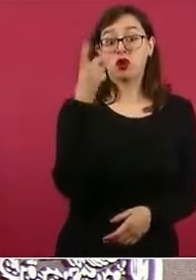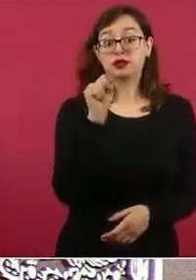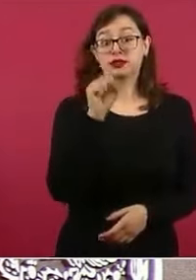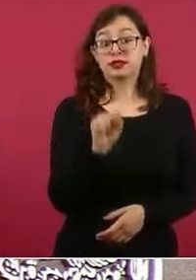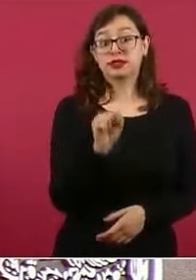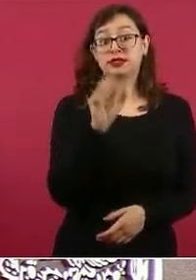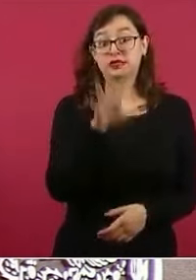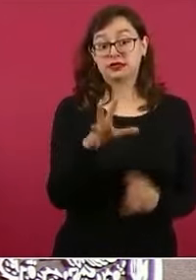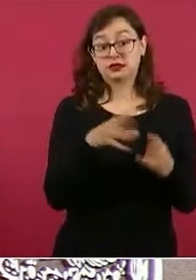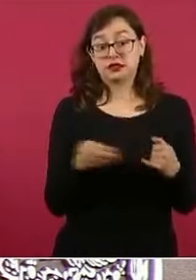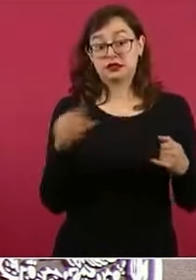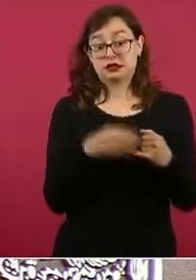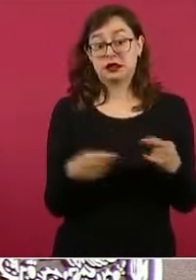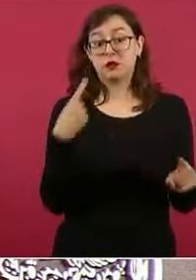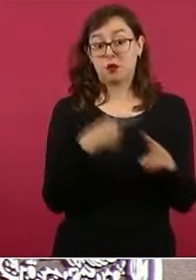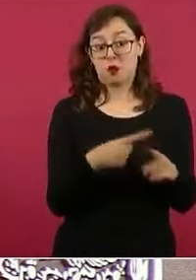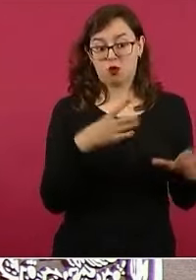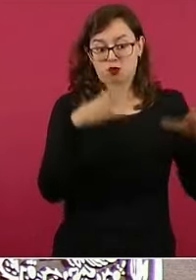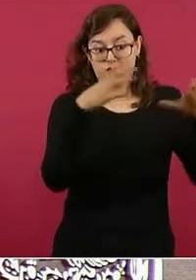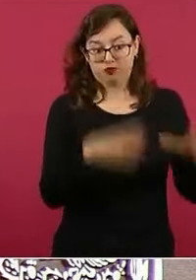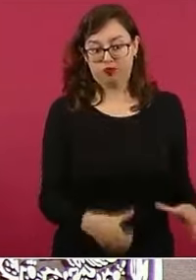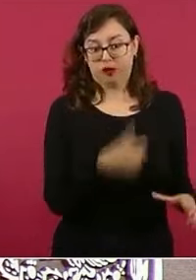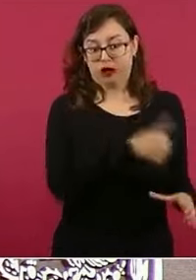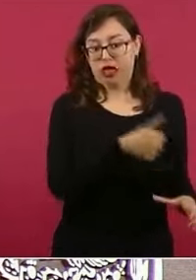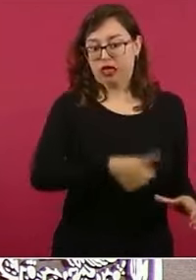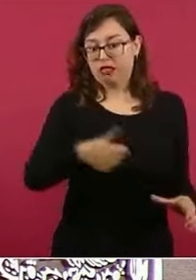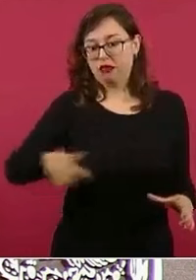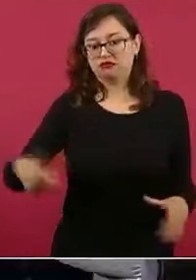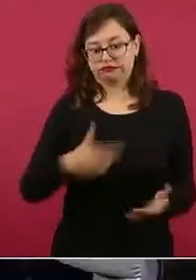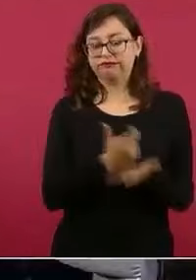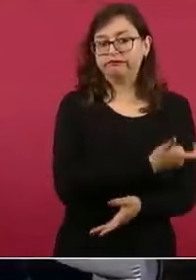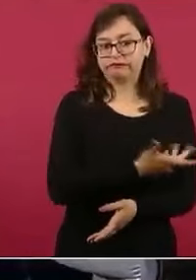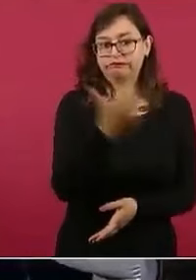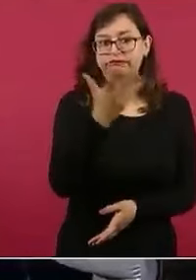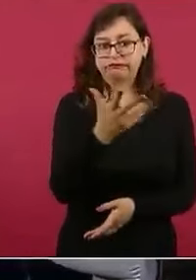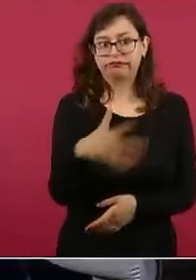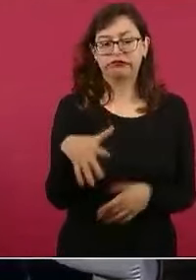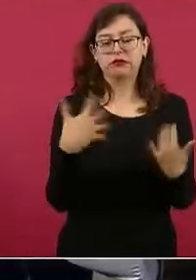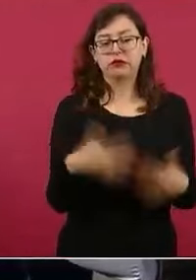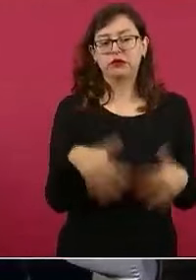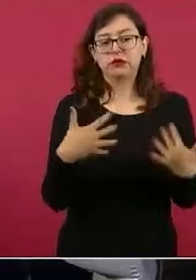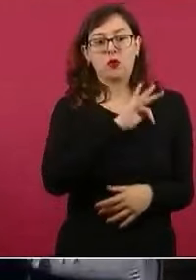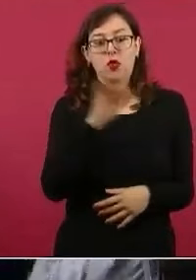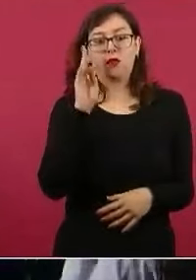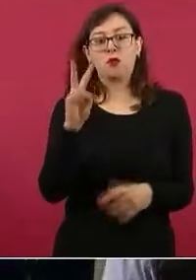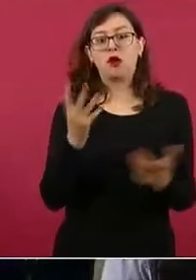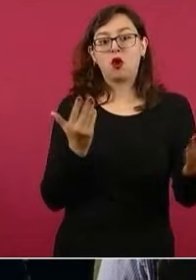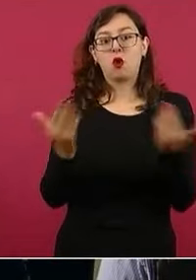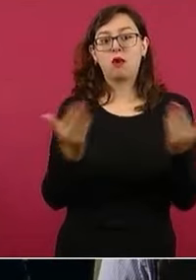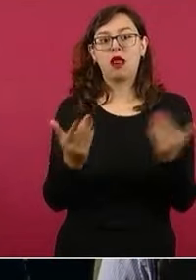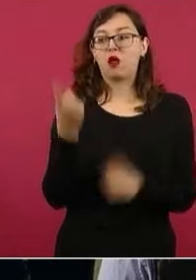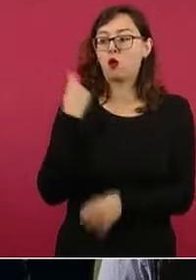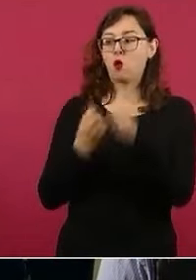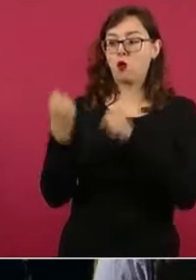$105.61 por barril. Aquí podemos marcar cómo hace dos años, en el